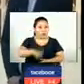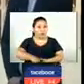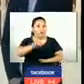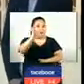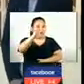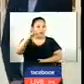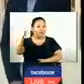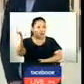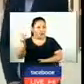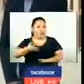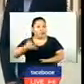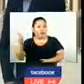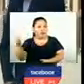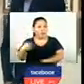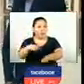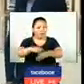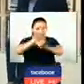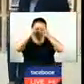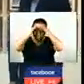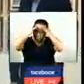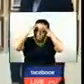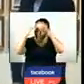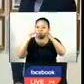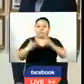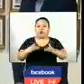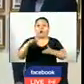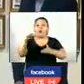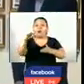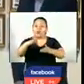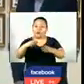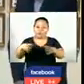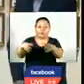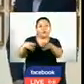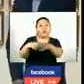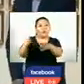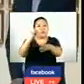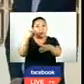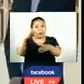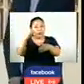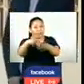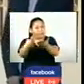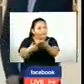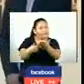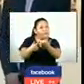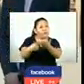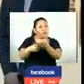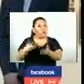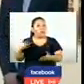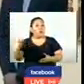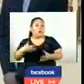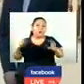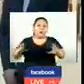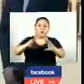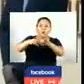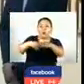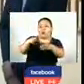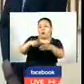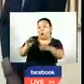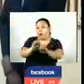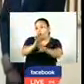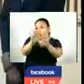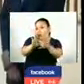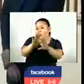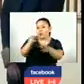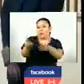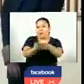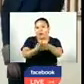país y debemos de dedicarle y debemos de darle ese puesto y esa importancia entonces vamos a tener una comisión que seguramente obviamente van a estar